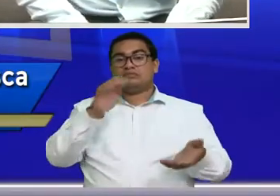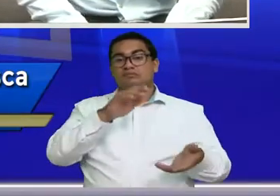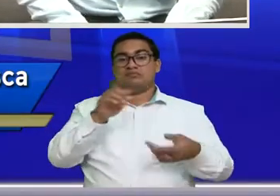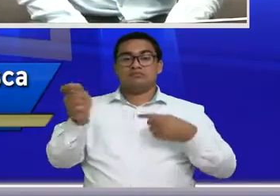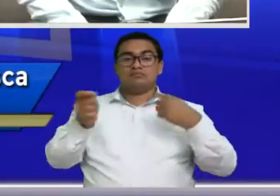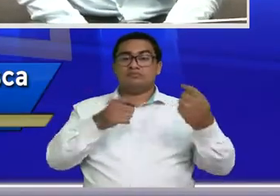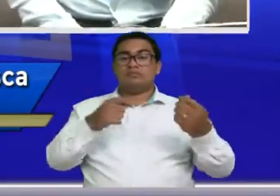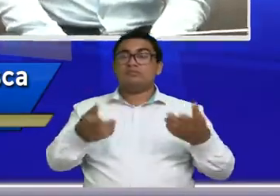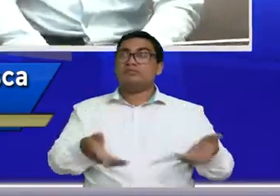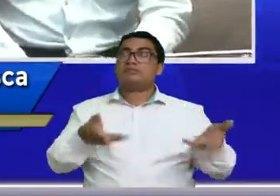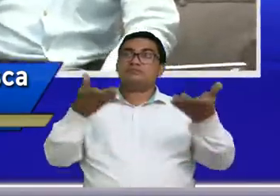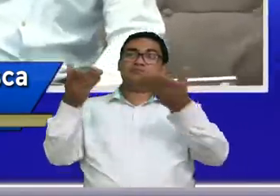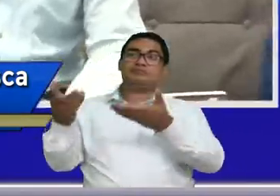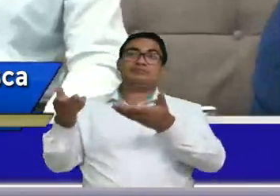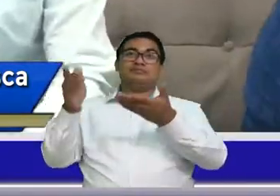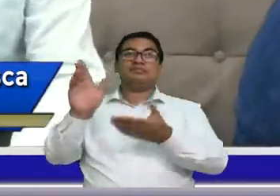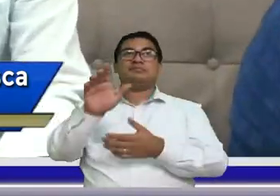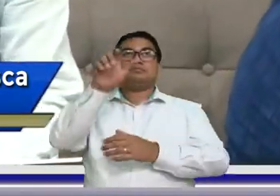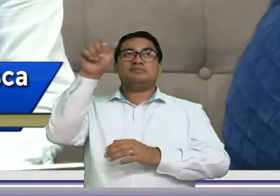estábamos.